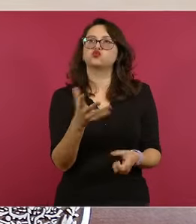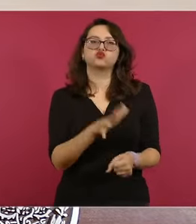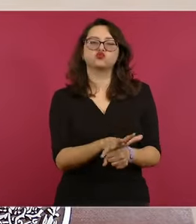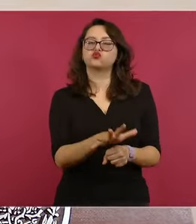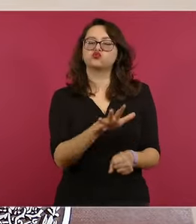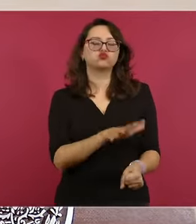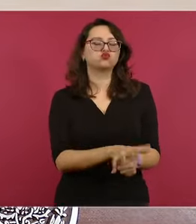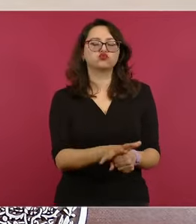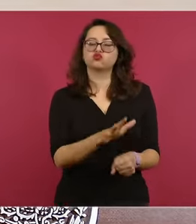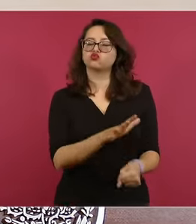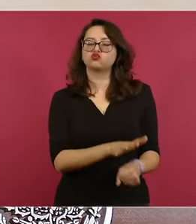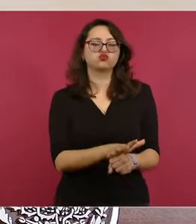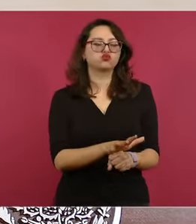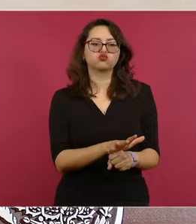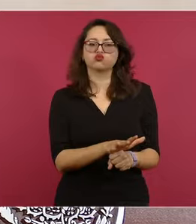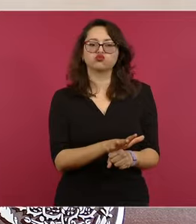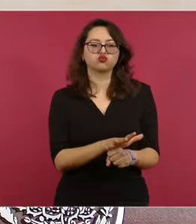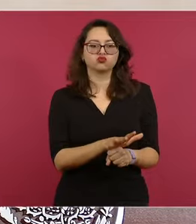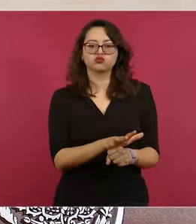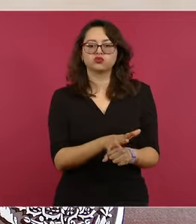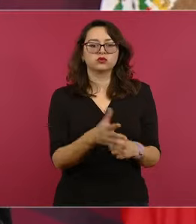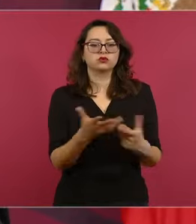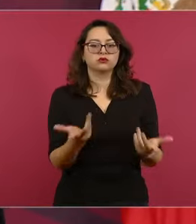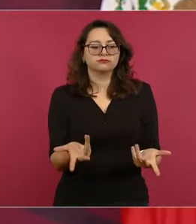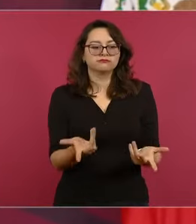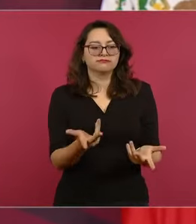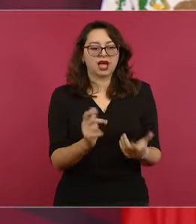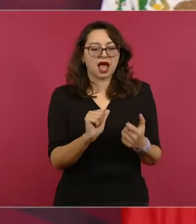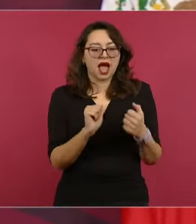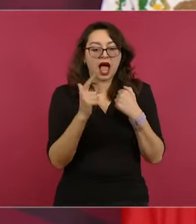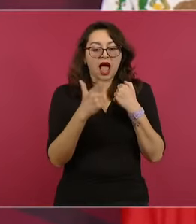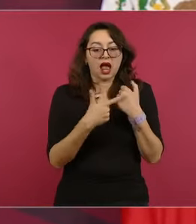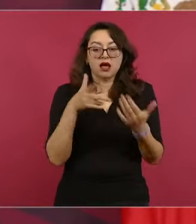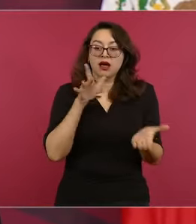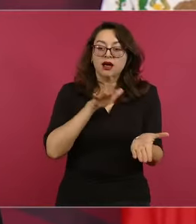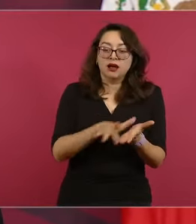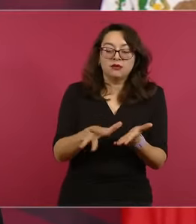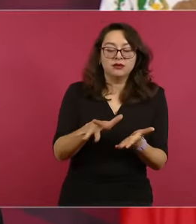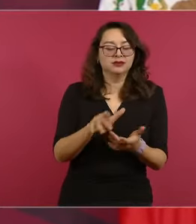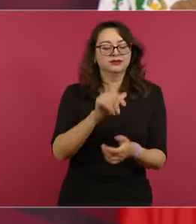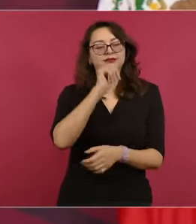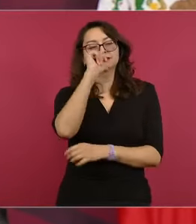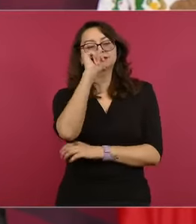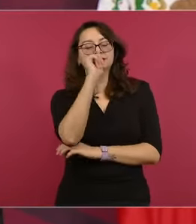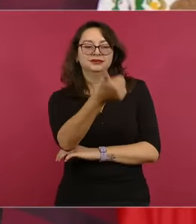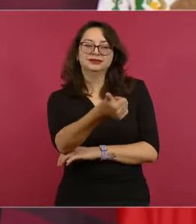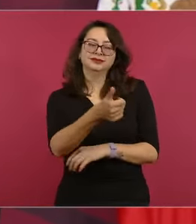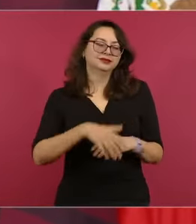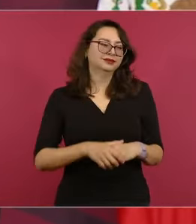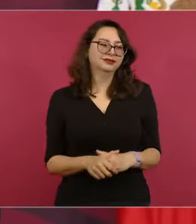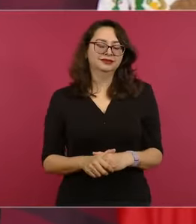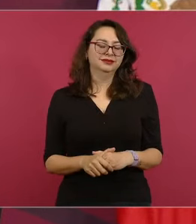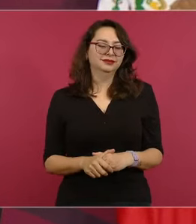no fue suficiente, sino que ni siquiera se aplicó todo el recurso